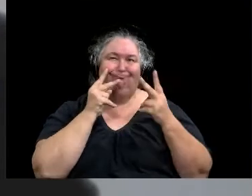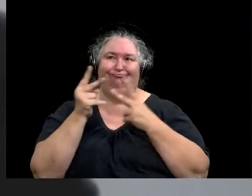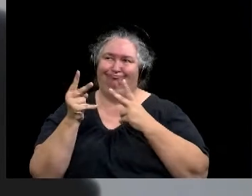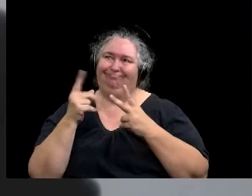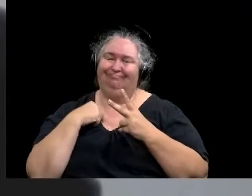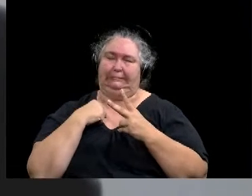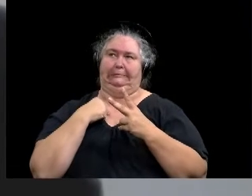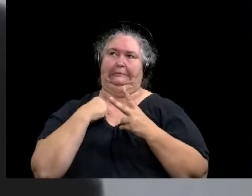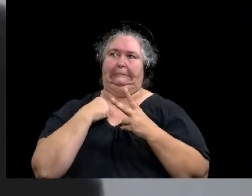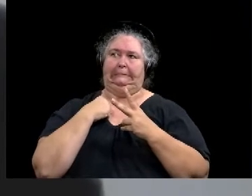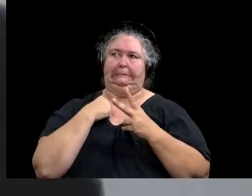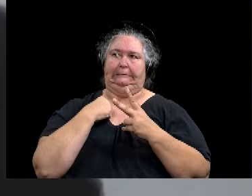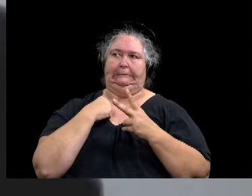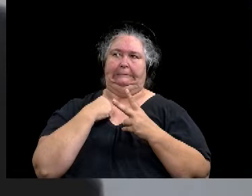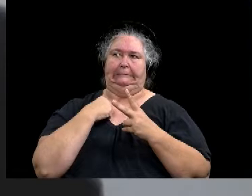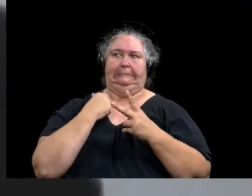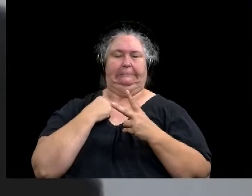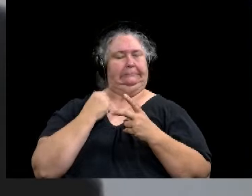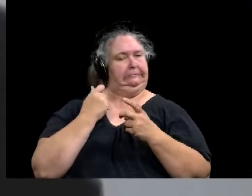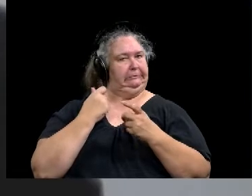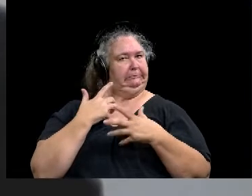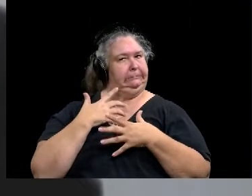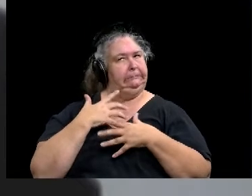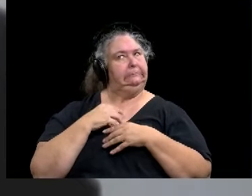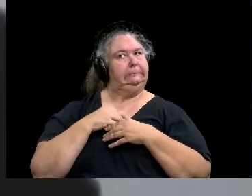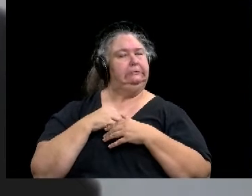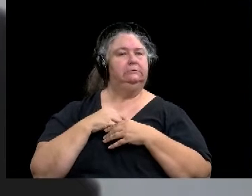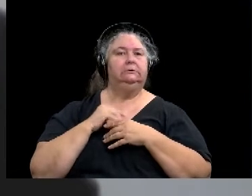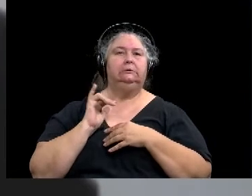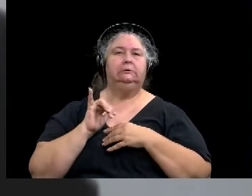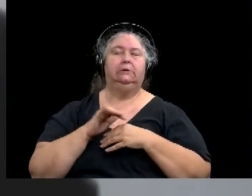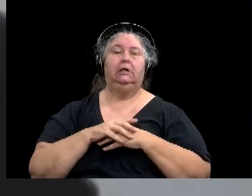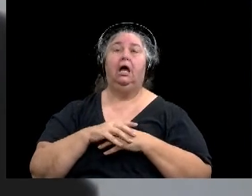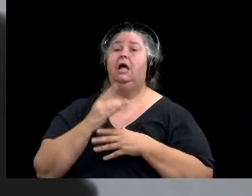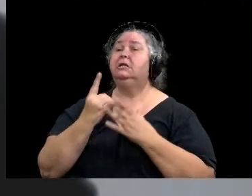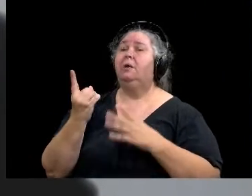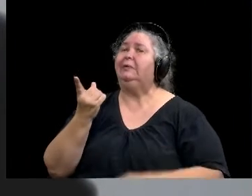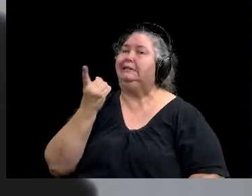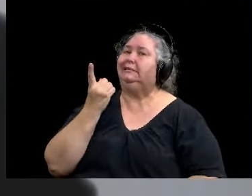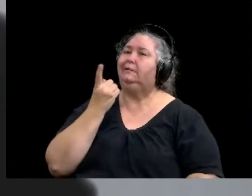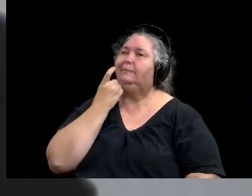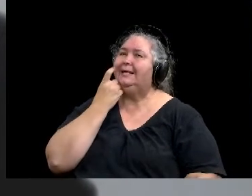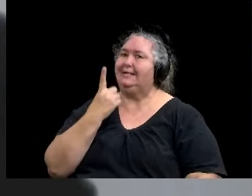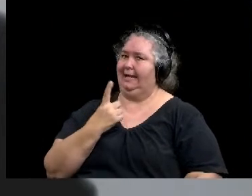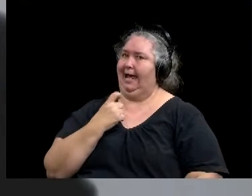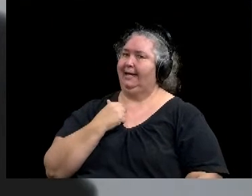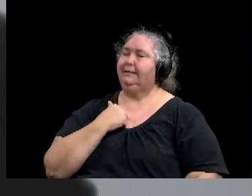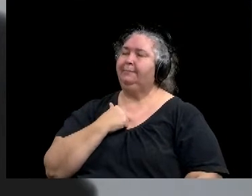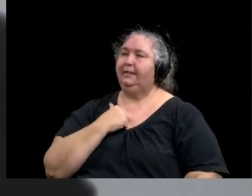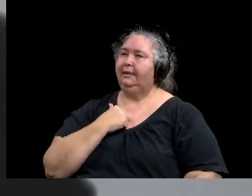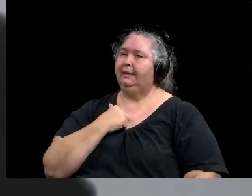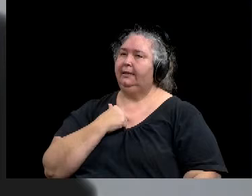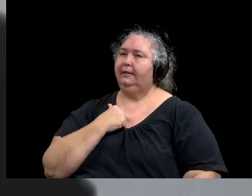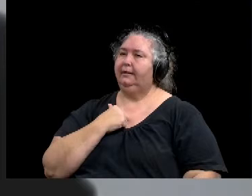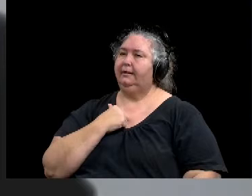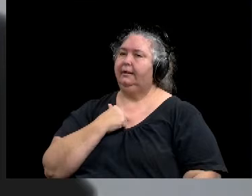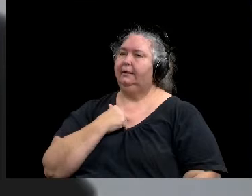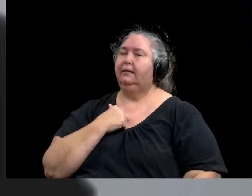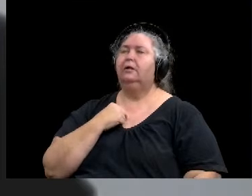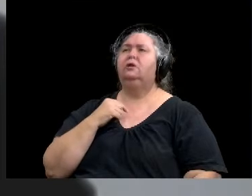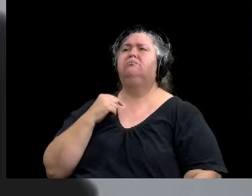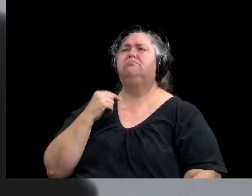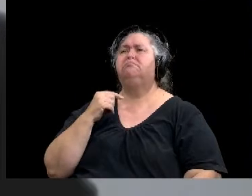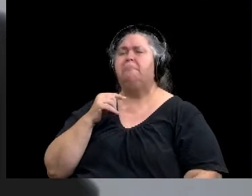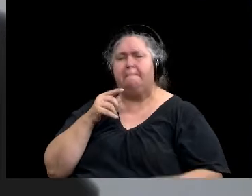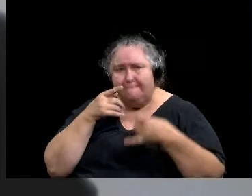la barbilla y eso me espanta alguien últimamente me preguntó que si